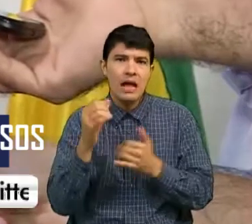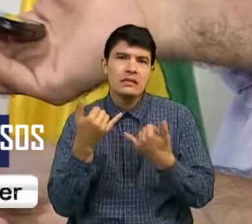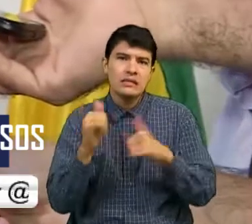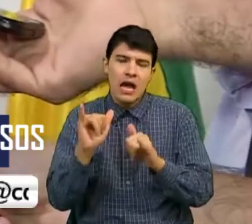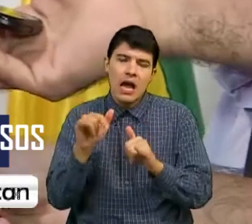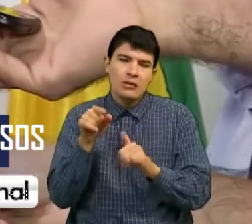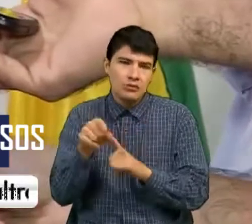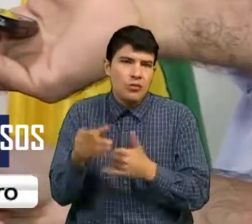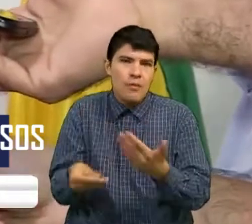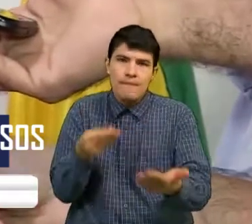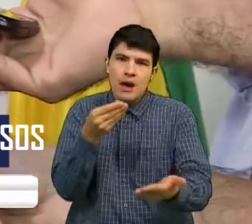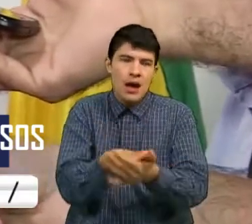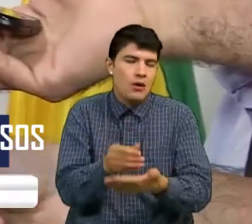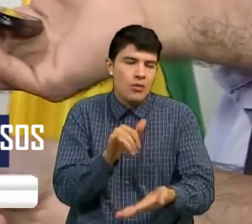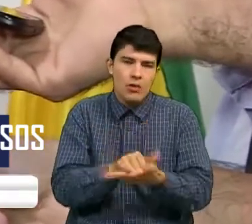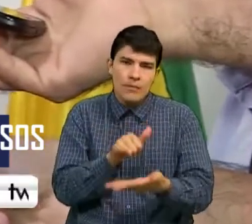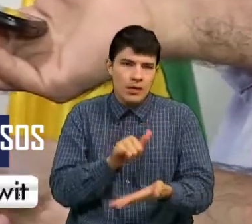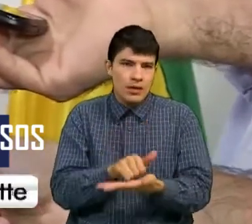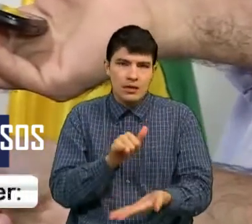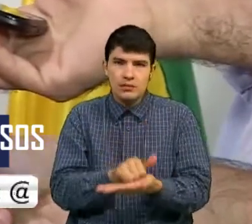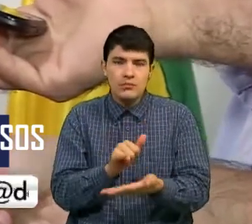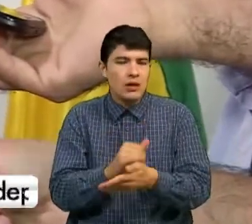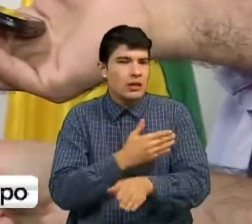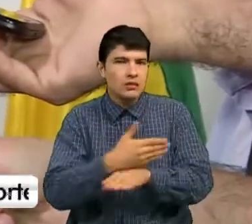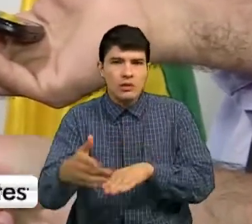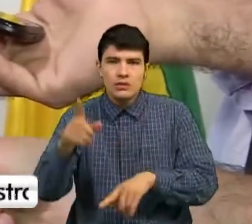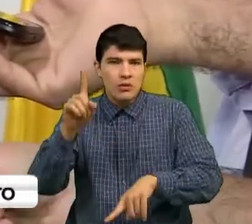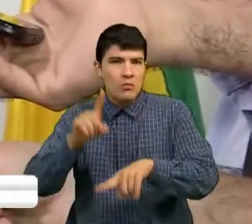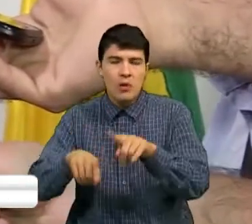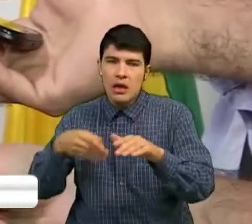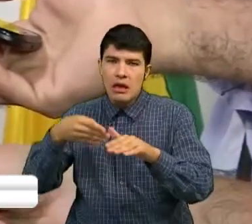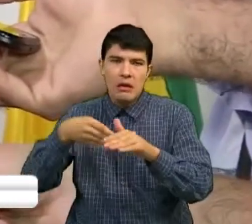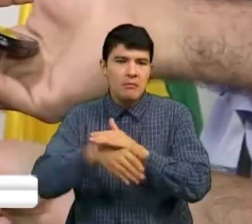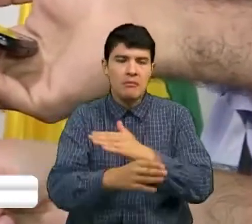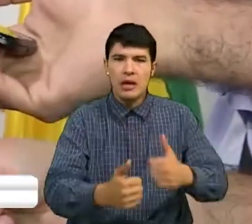deuda queda como venía inicialmente y después no podrá acceder a ningún tipo de descuento.